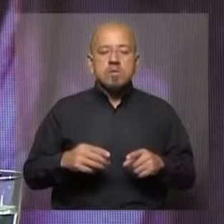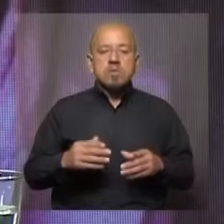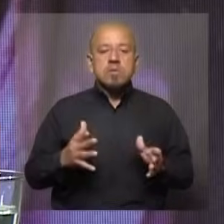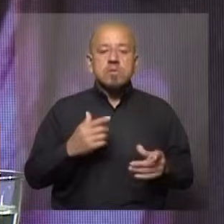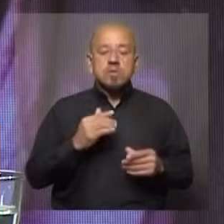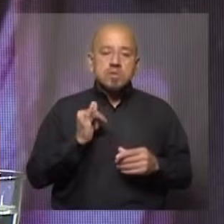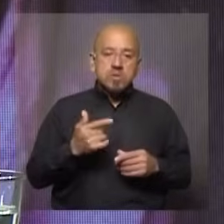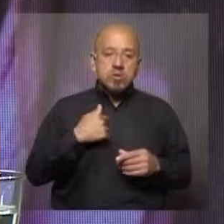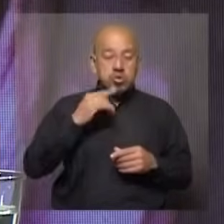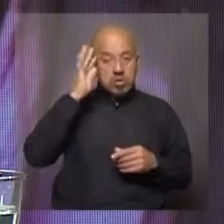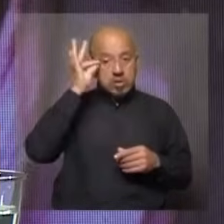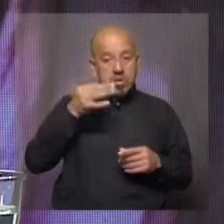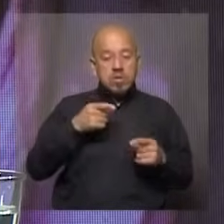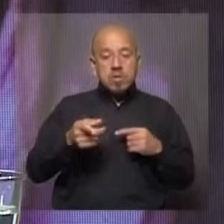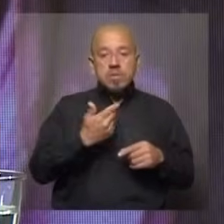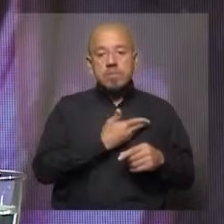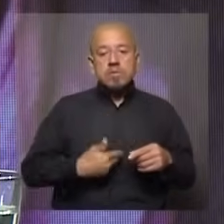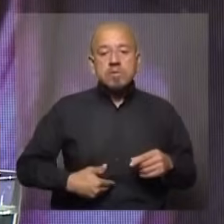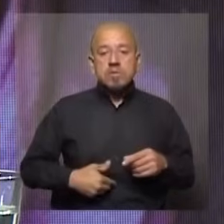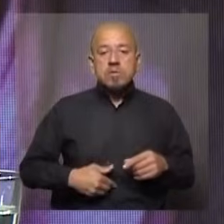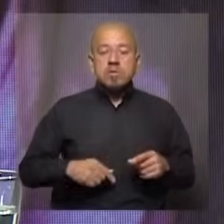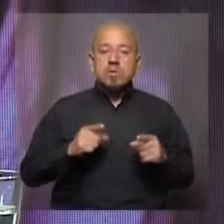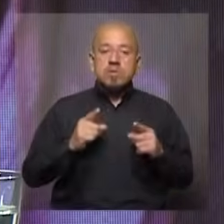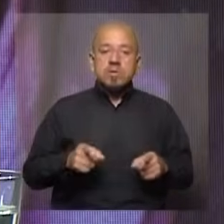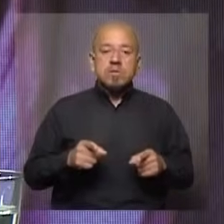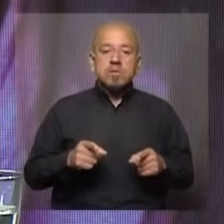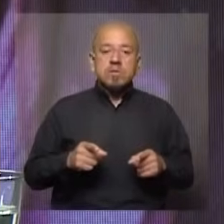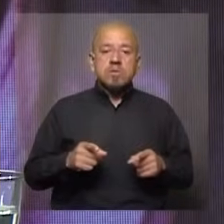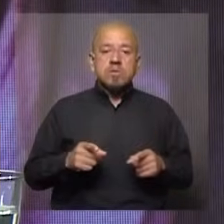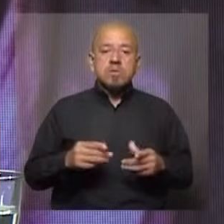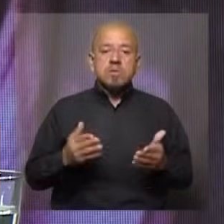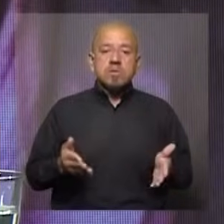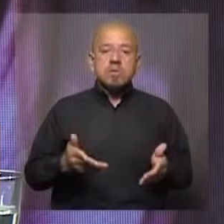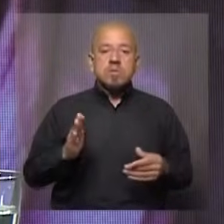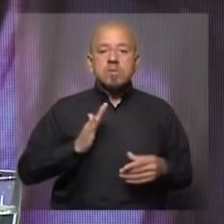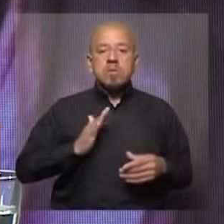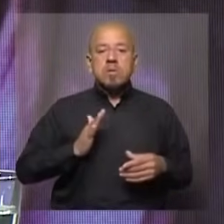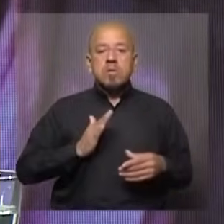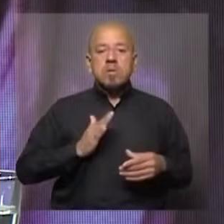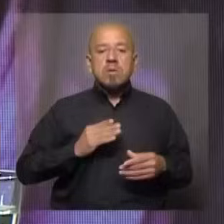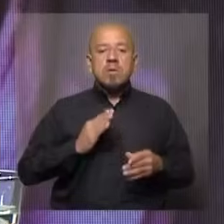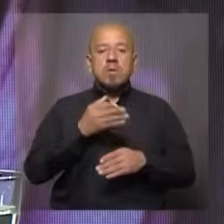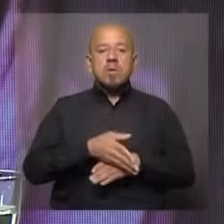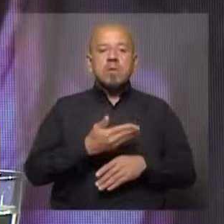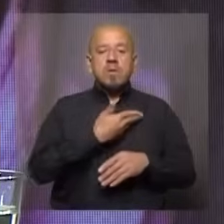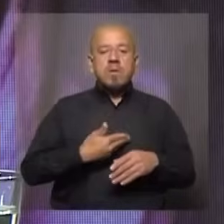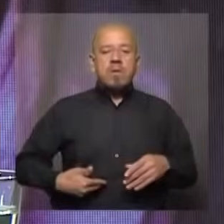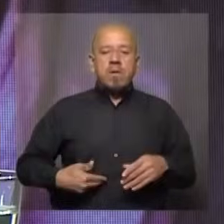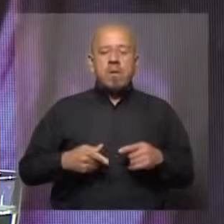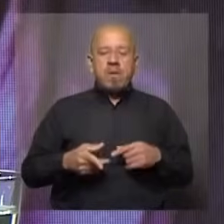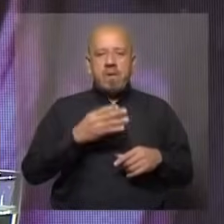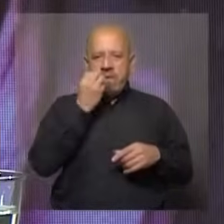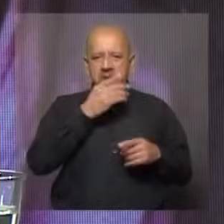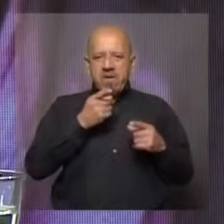creo que la presidencia es un espacio y que si una mujer accede a la presidencia, ese espacio va a